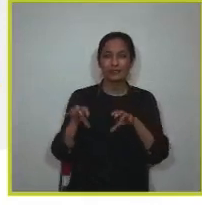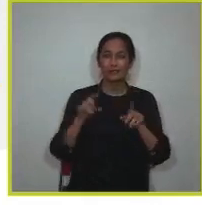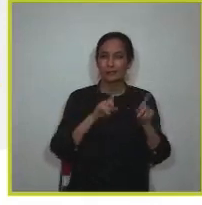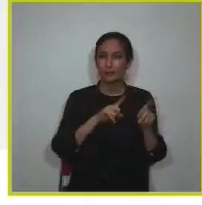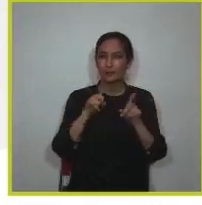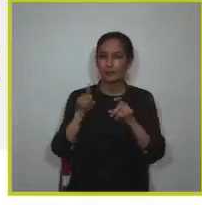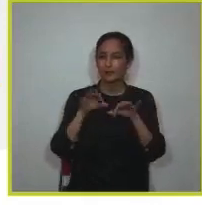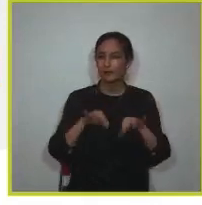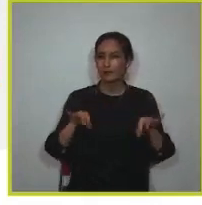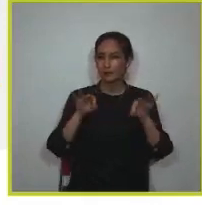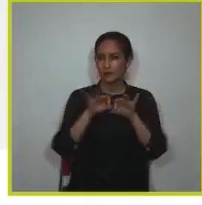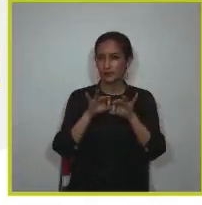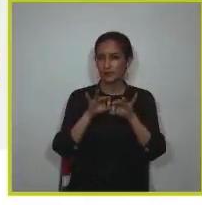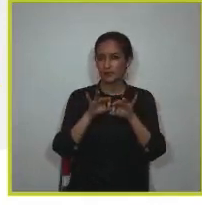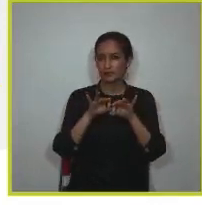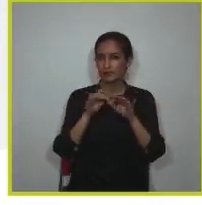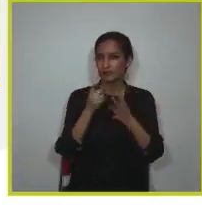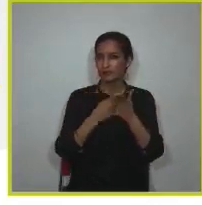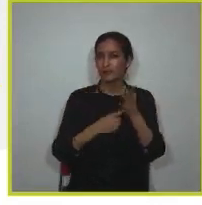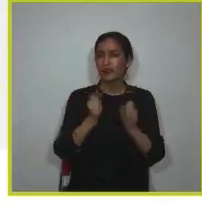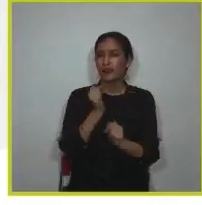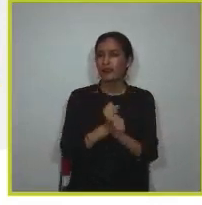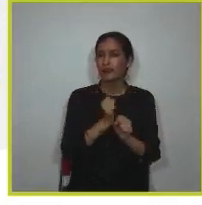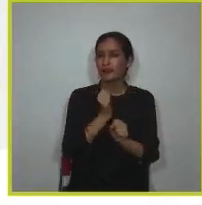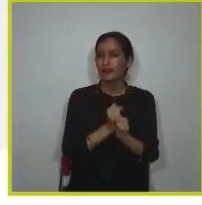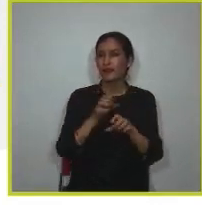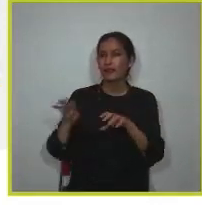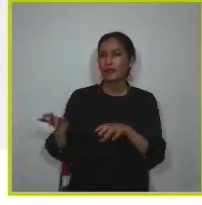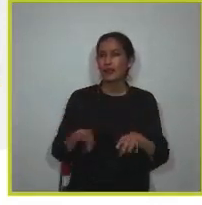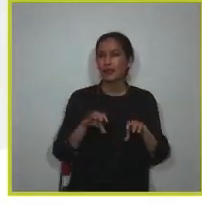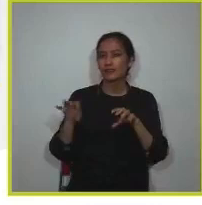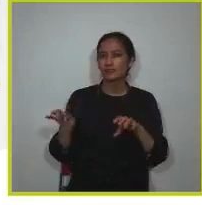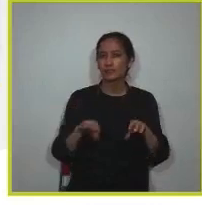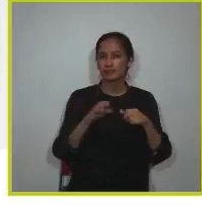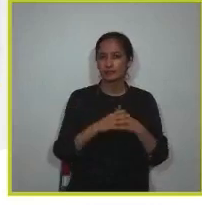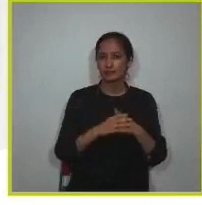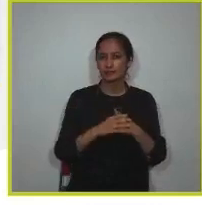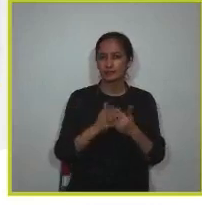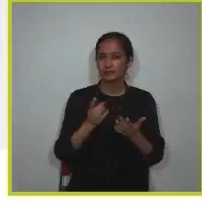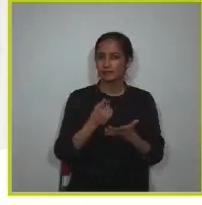súper importante respecto al trabajo que están realizando